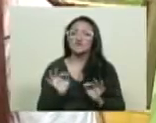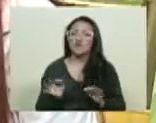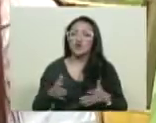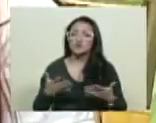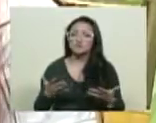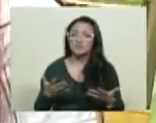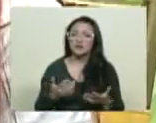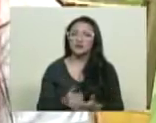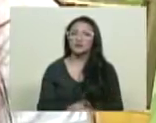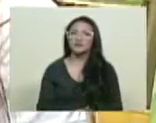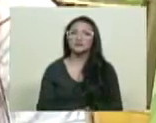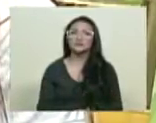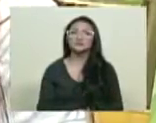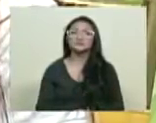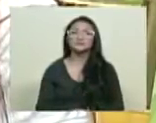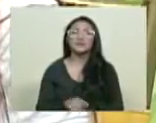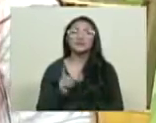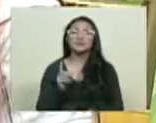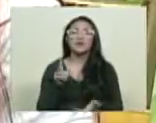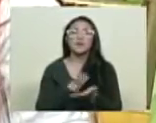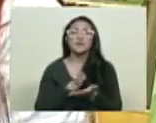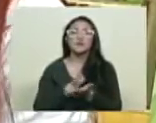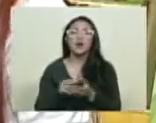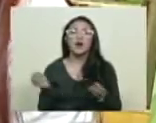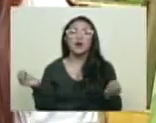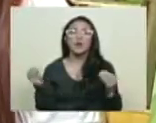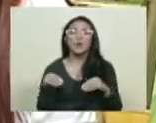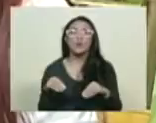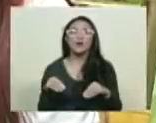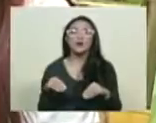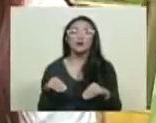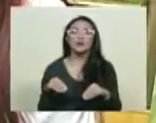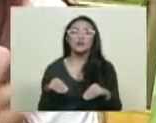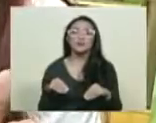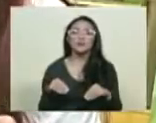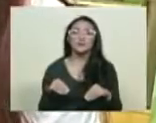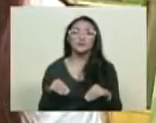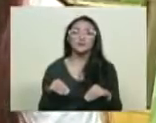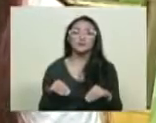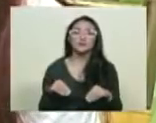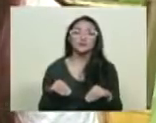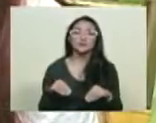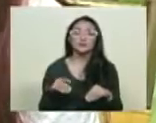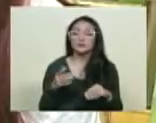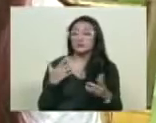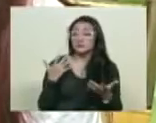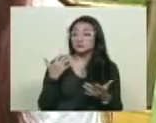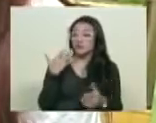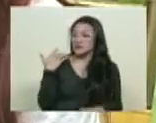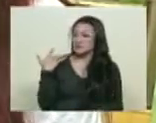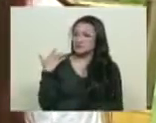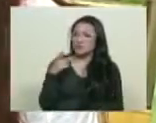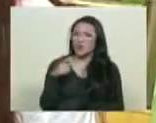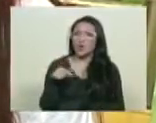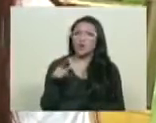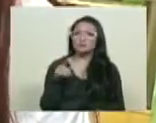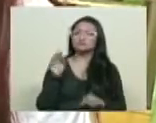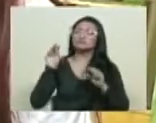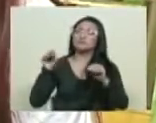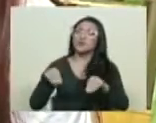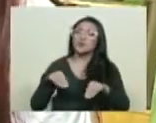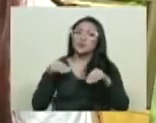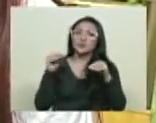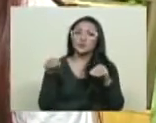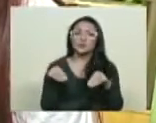del cual se deben aprobar esos acuerdos además tomando en cuenta que usted hace pocos días hizo un llamado